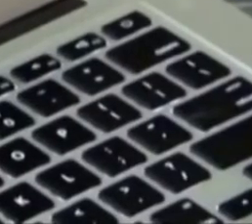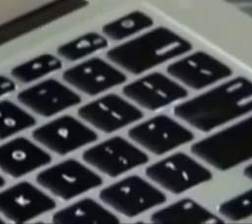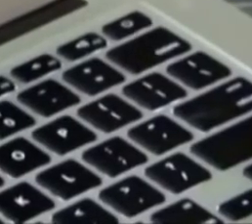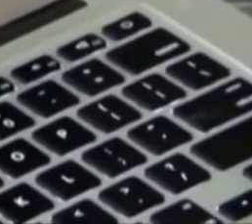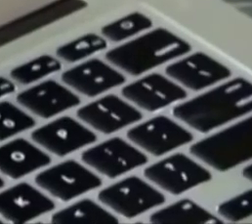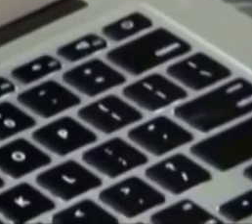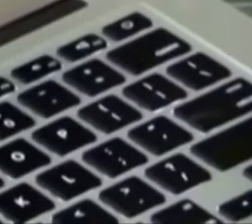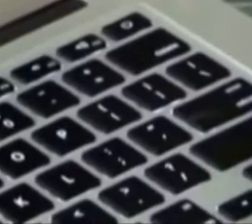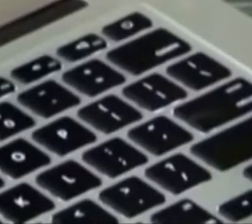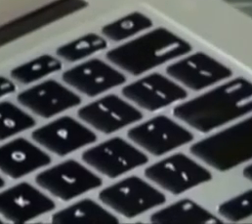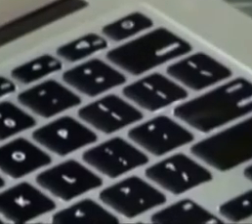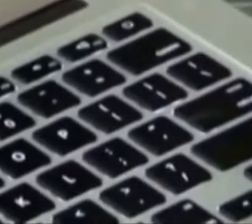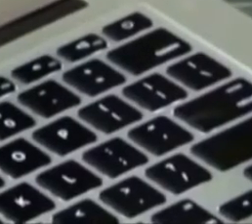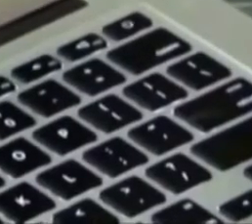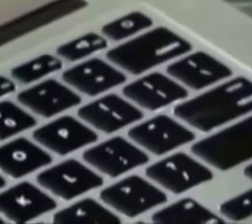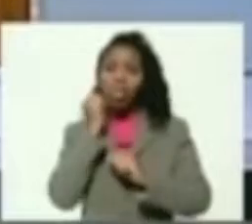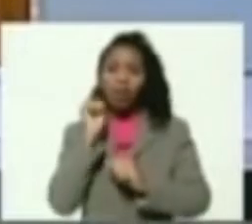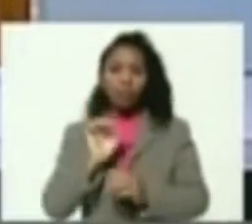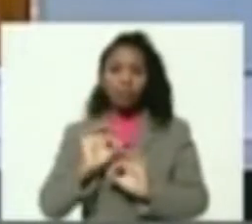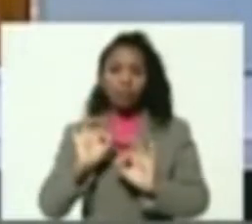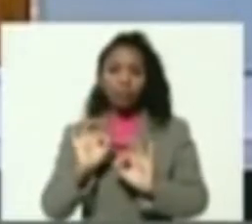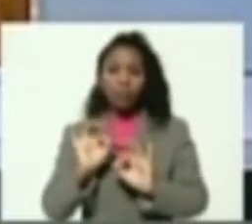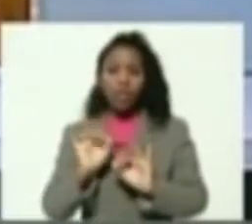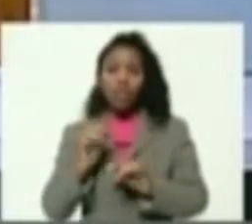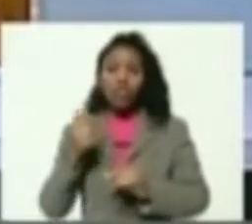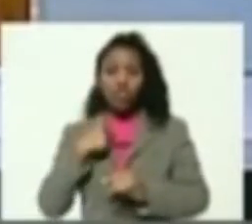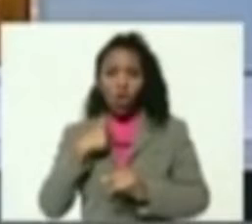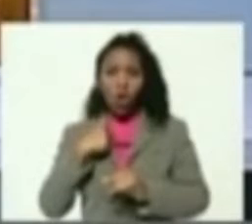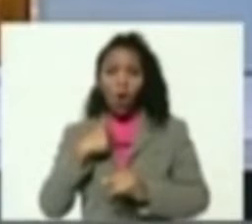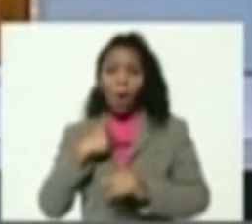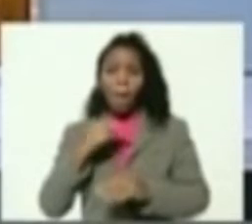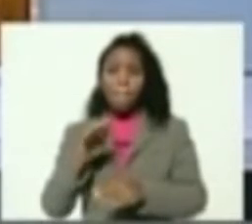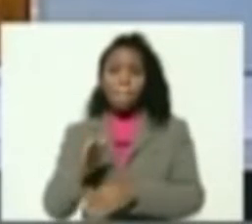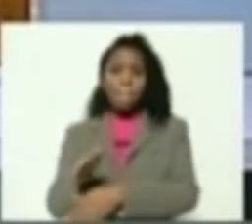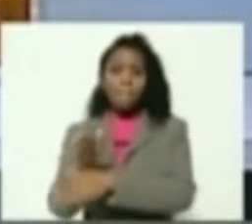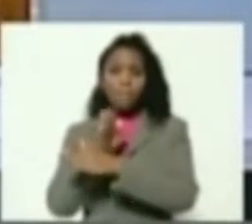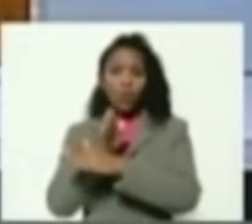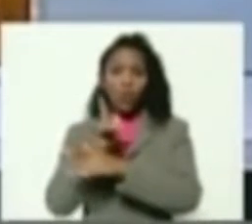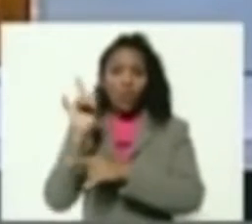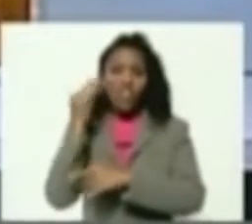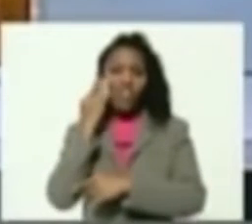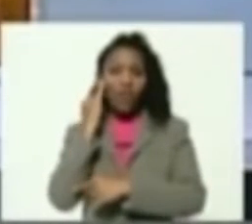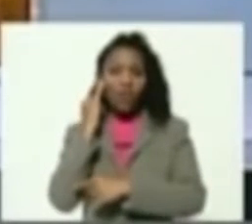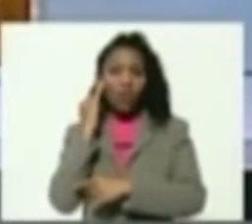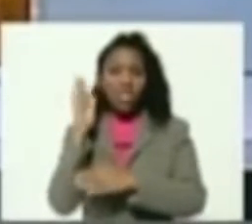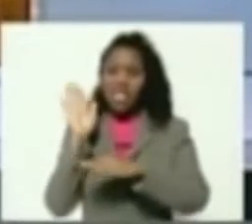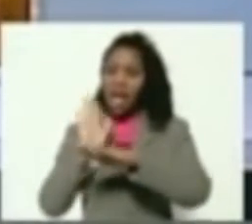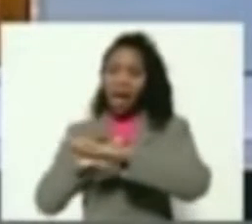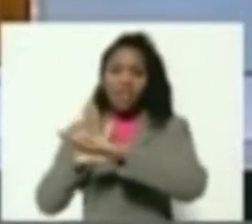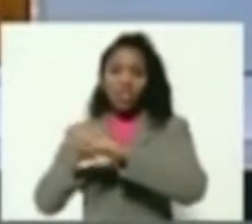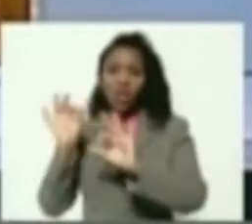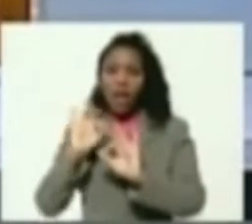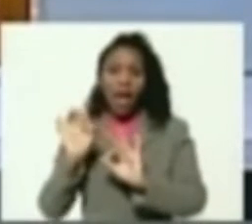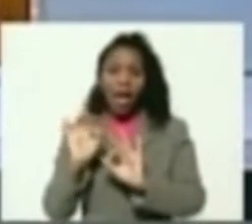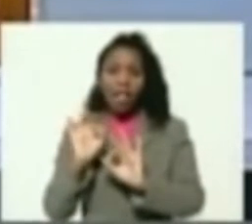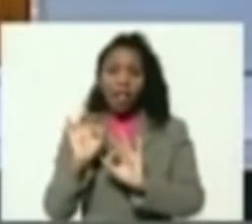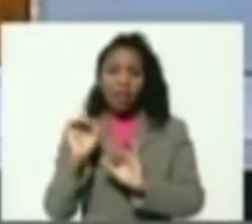información vinculada a la pandemia de COVID-19. Estoy censurado por Facebook, sin aviso y sin